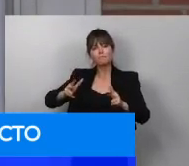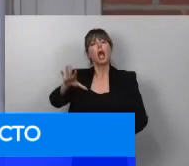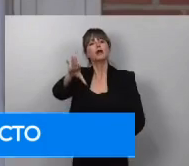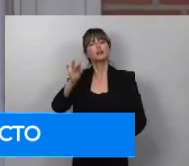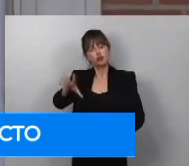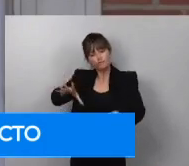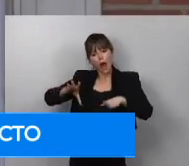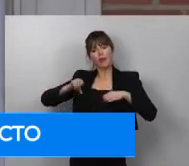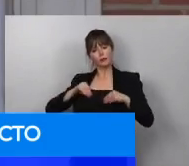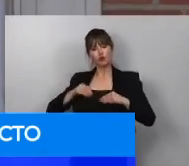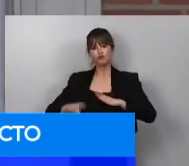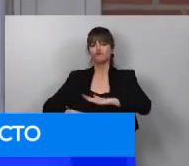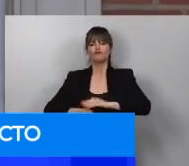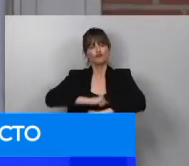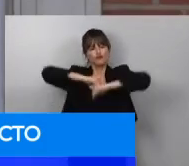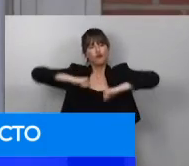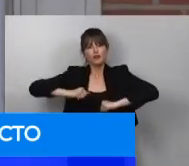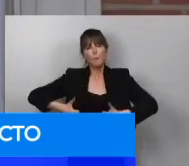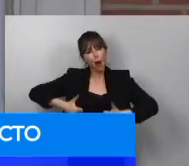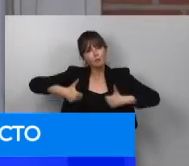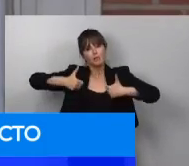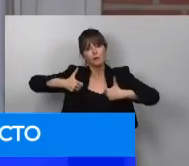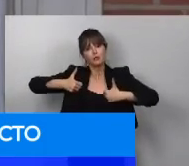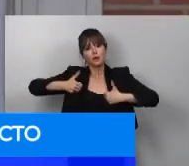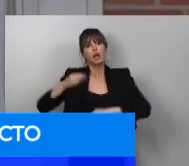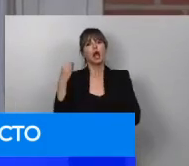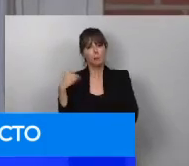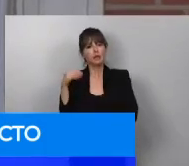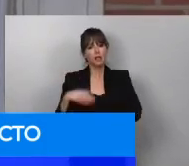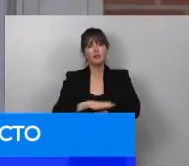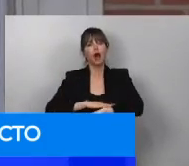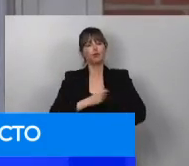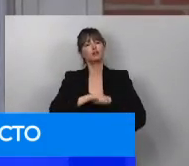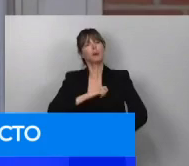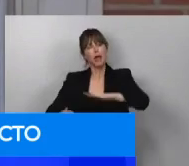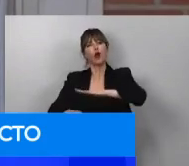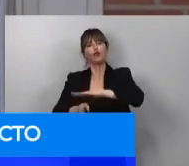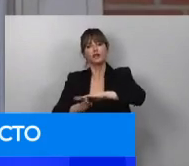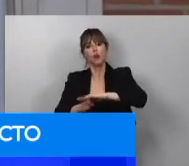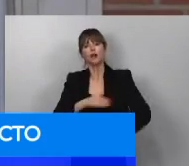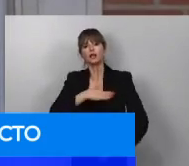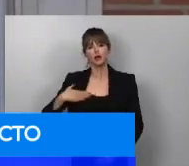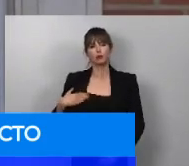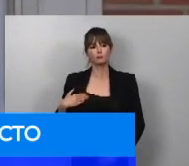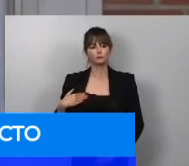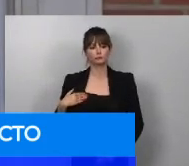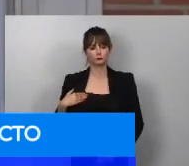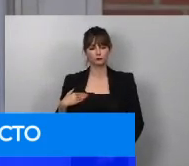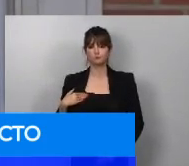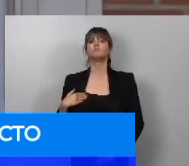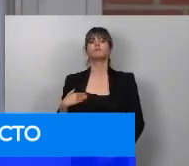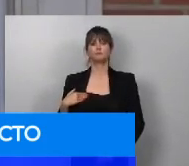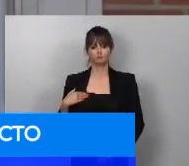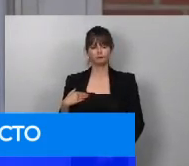decisión de continuar con más fuerza y cabe al frente de la presidencia del gobierno de España solo hay una